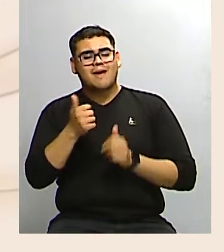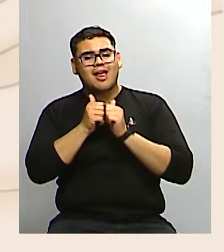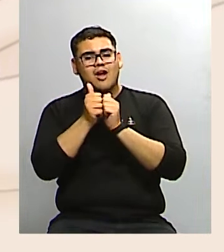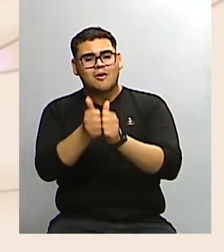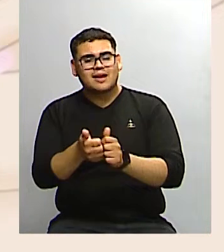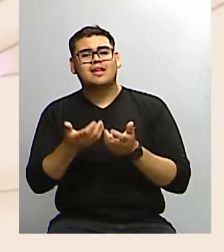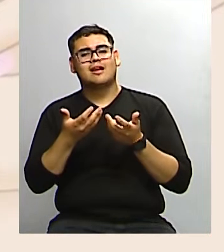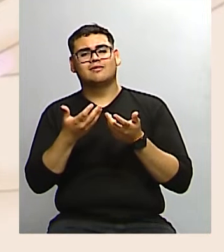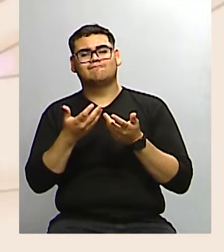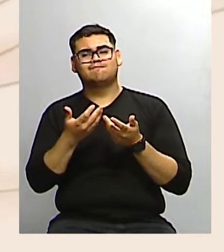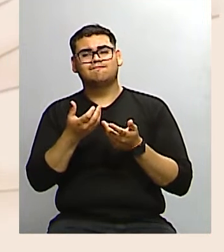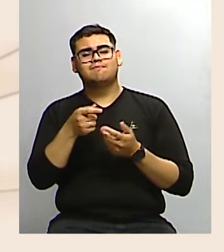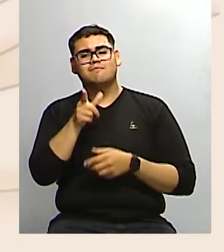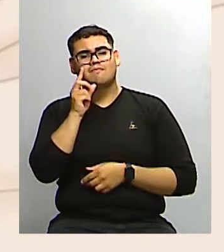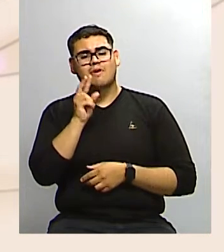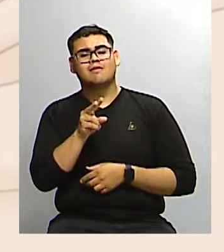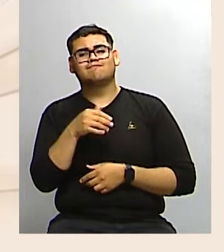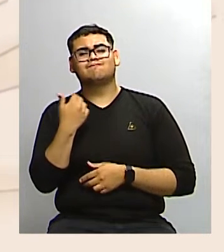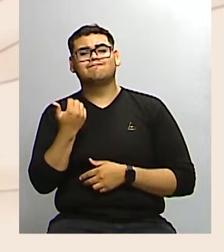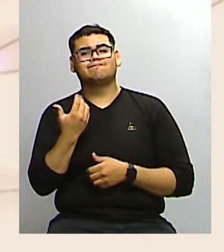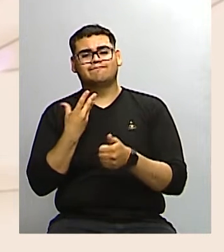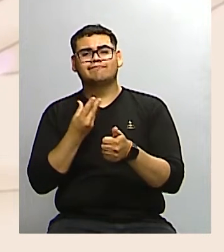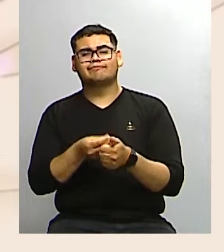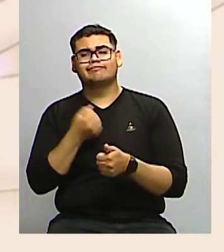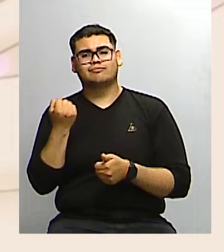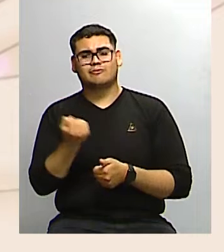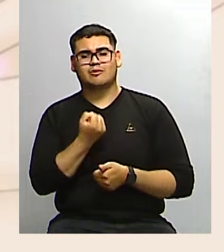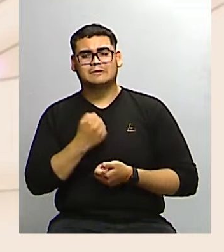partir de justamente que sea de estas mujeres que han